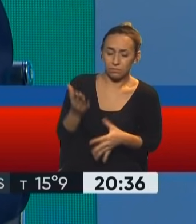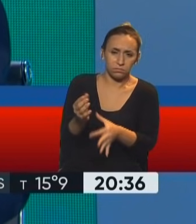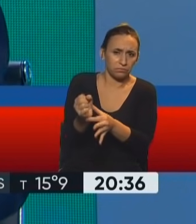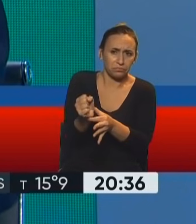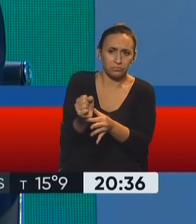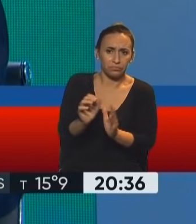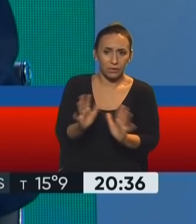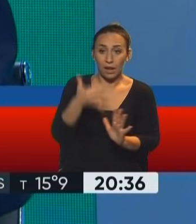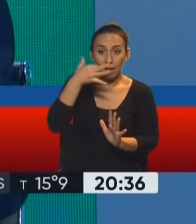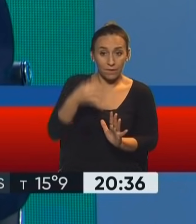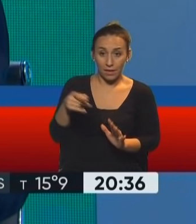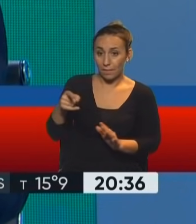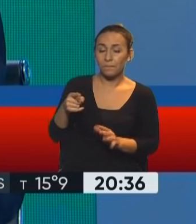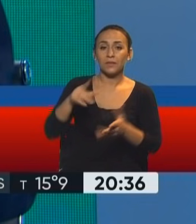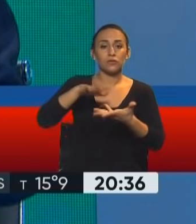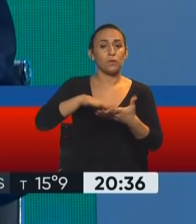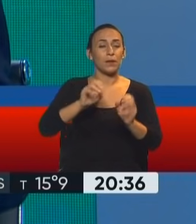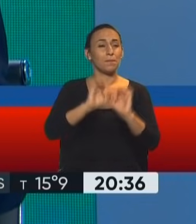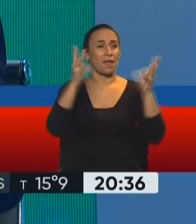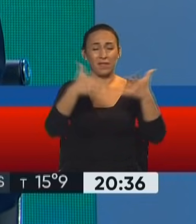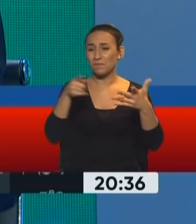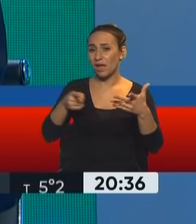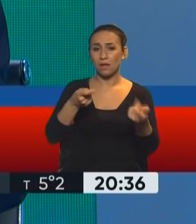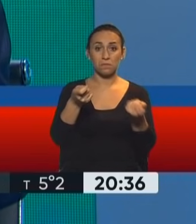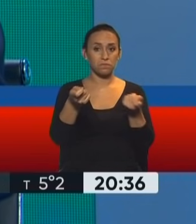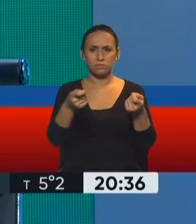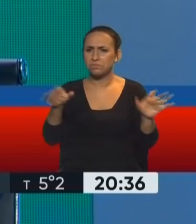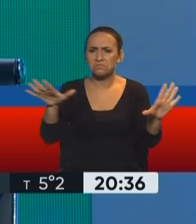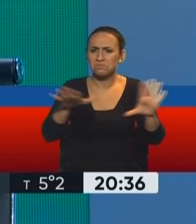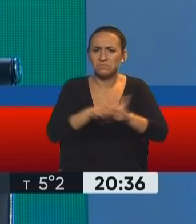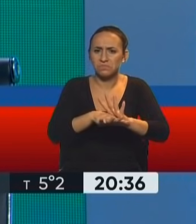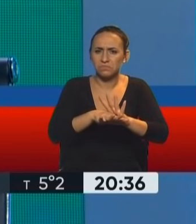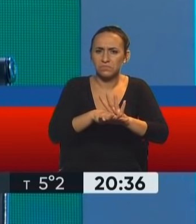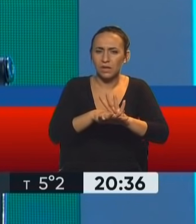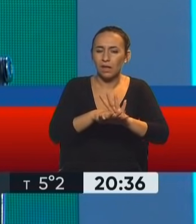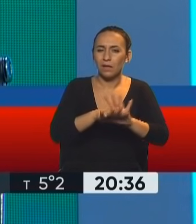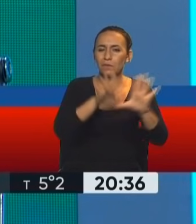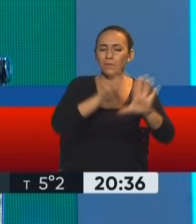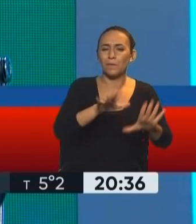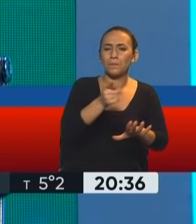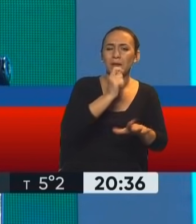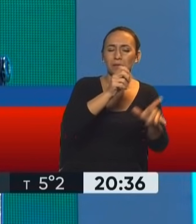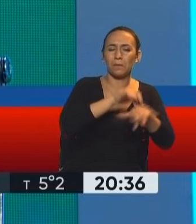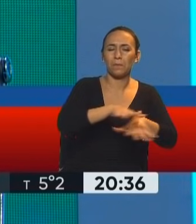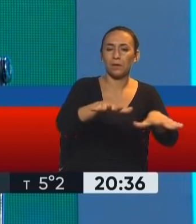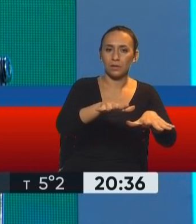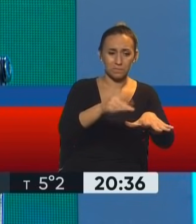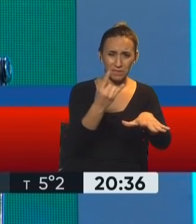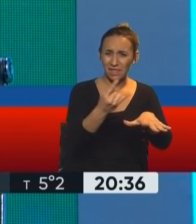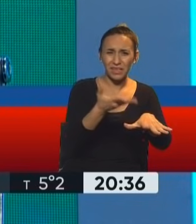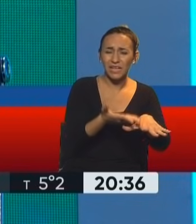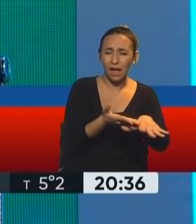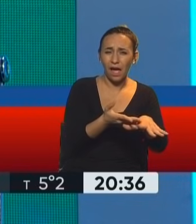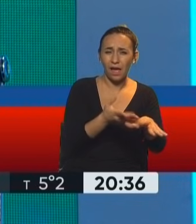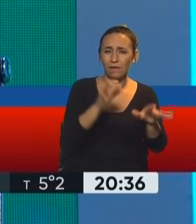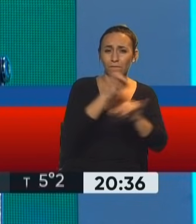Realmente trabajó en el tema de la pandemia maravillosamente bien. Y arman una operación de prensa mentirosa, absolutamente mentirosa,